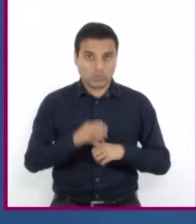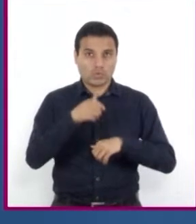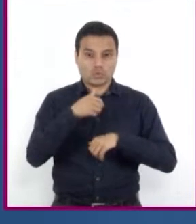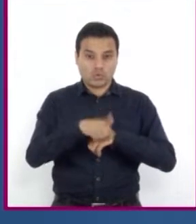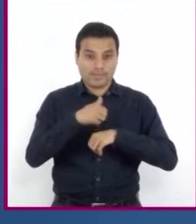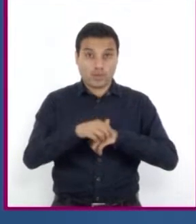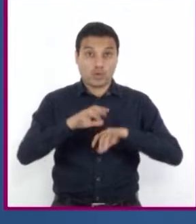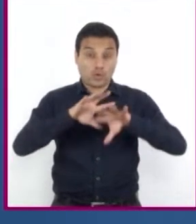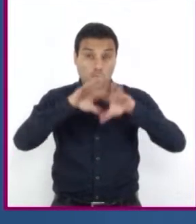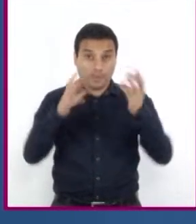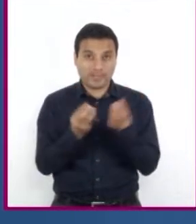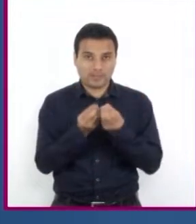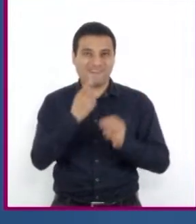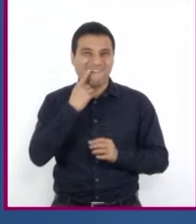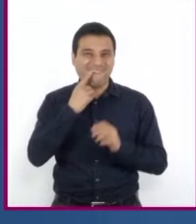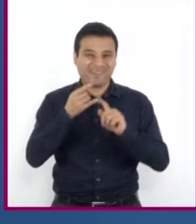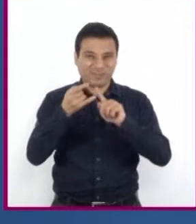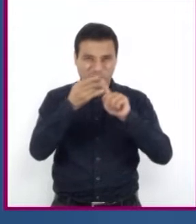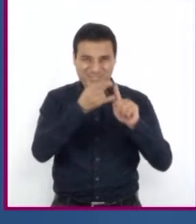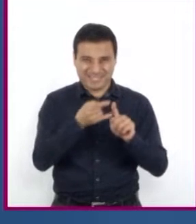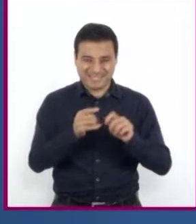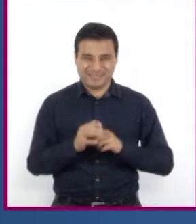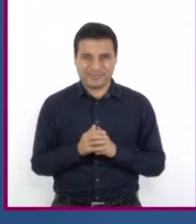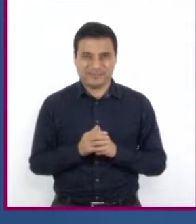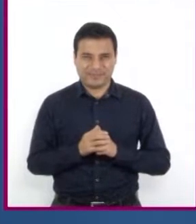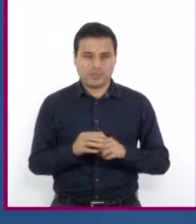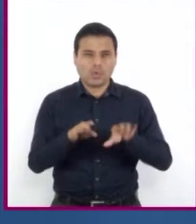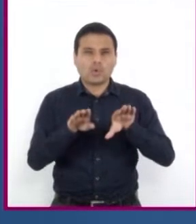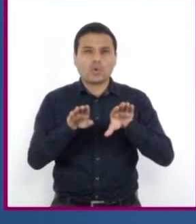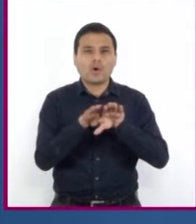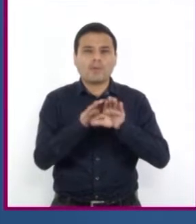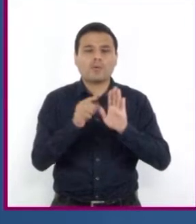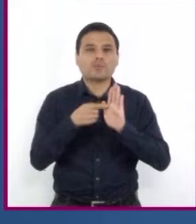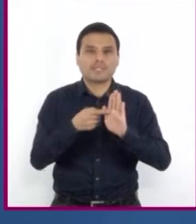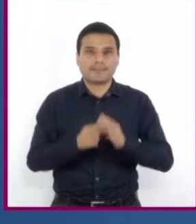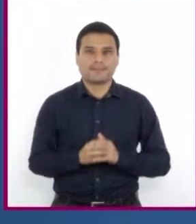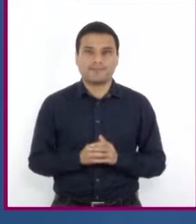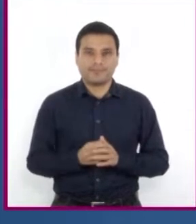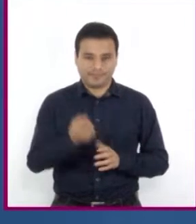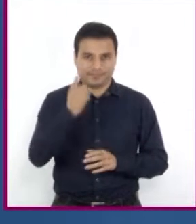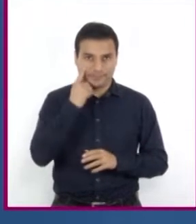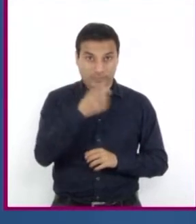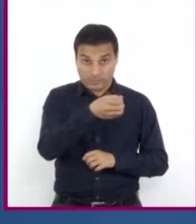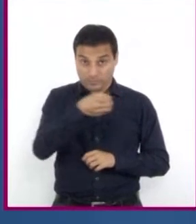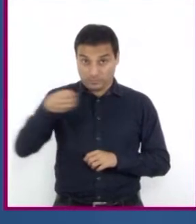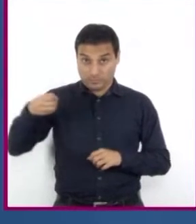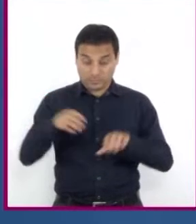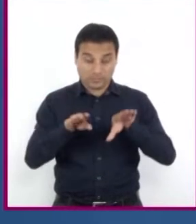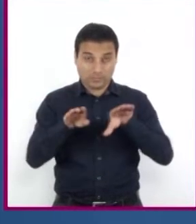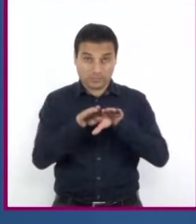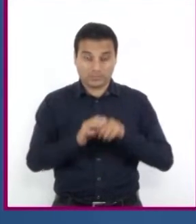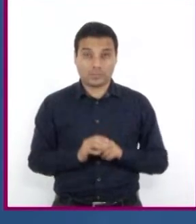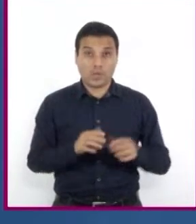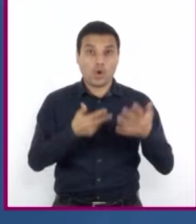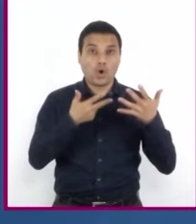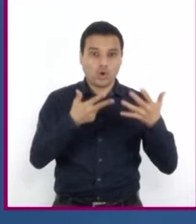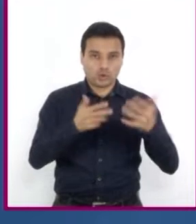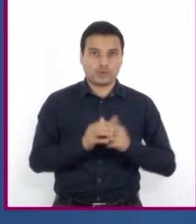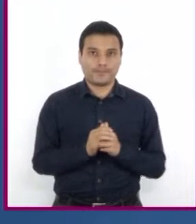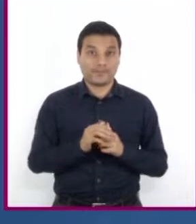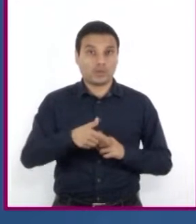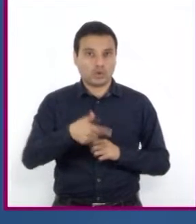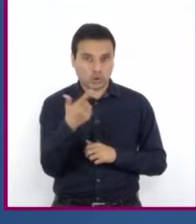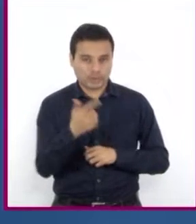de losetas que integra cada estanque se representa con la siguiente sucesión: 8,